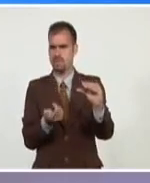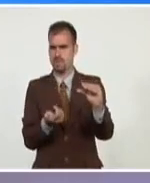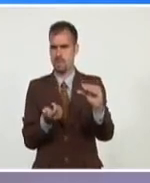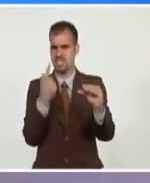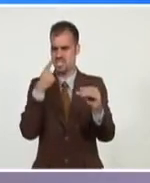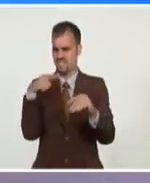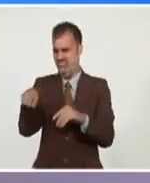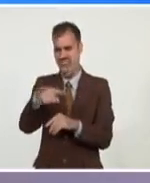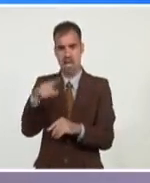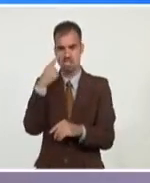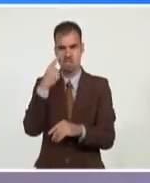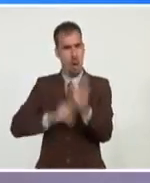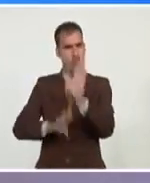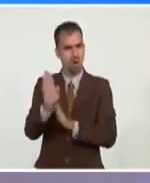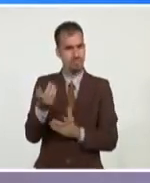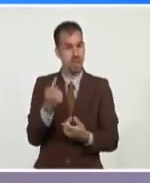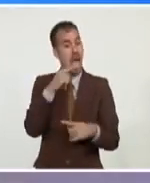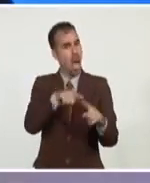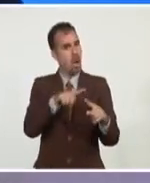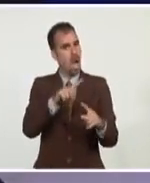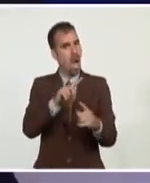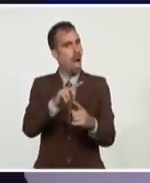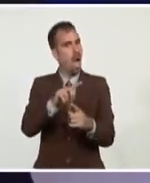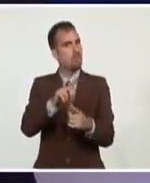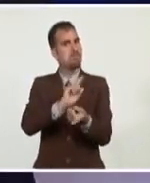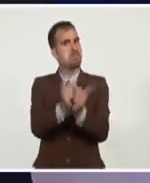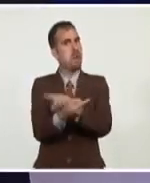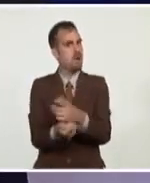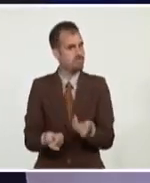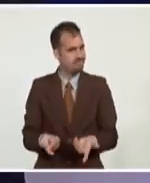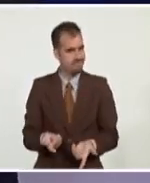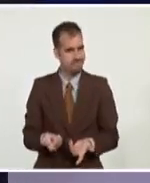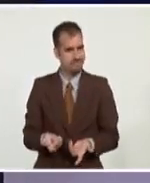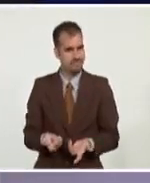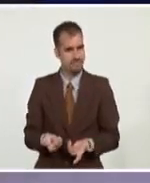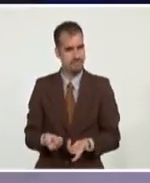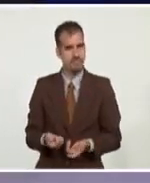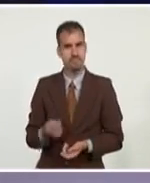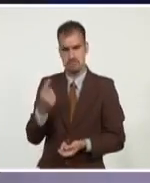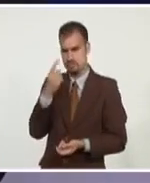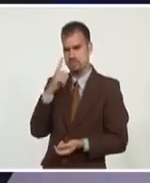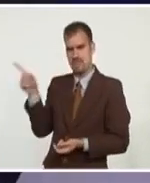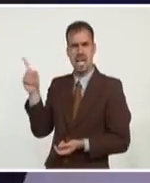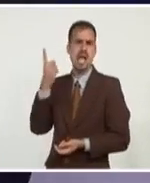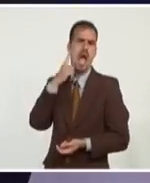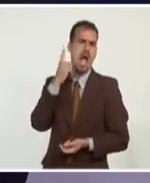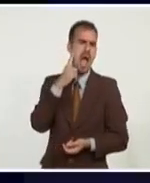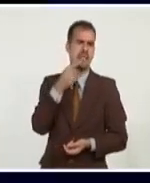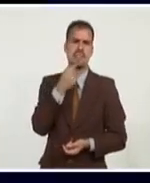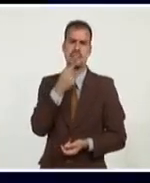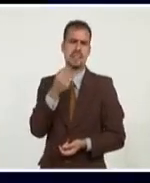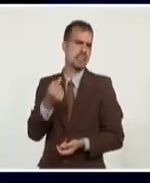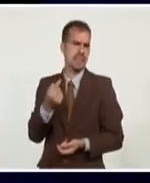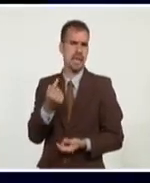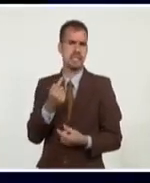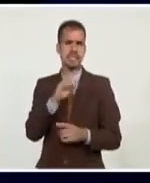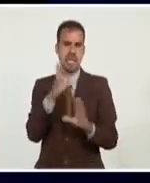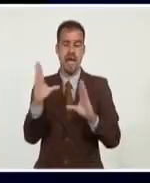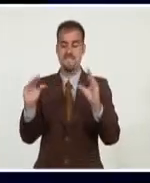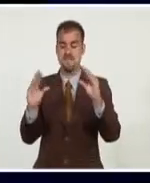adelante. Bueno, ahora Tania ha cambiado. Miren, aquí hay, por ejemplo, una conversación que sostuvo. Es un audio, acabo de hablar con Luis Manuel, la conversación